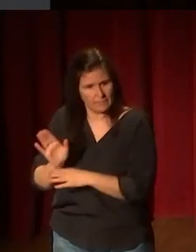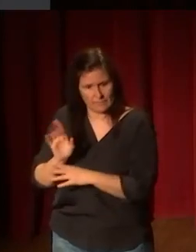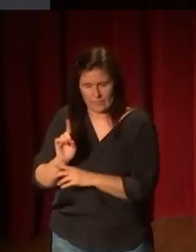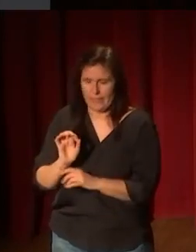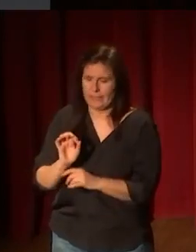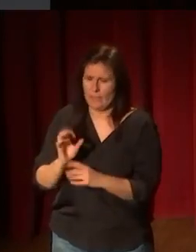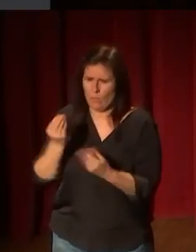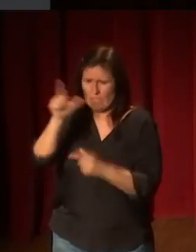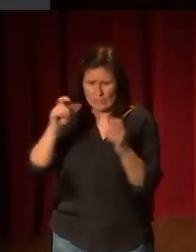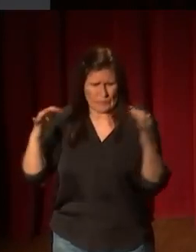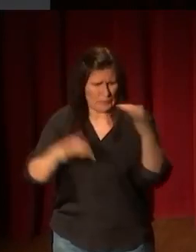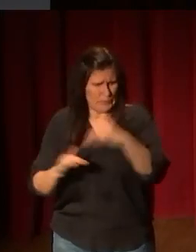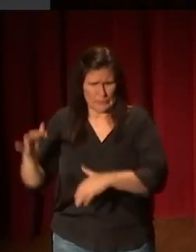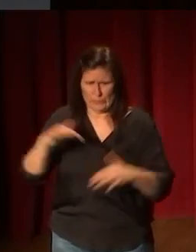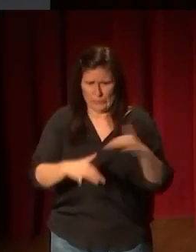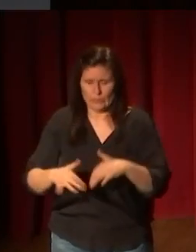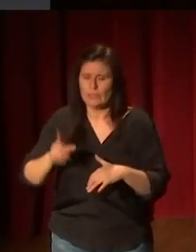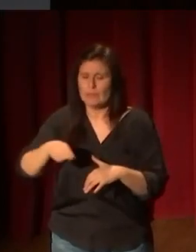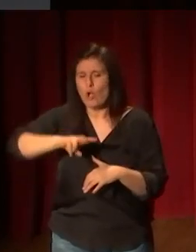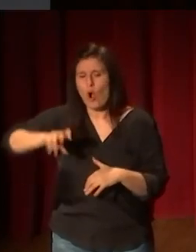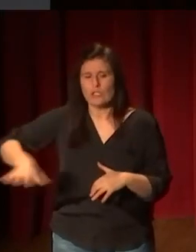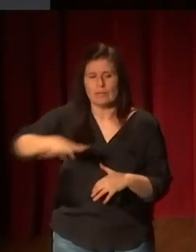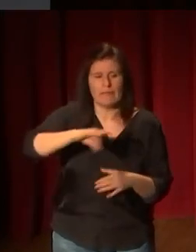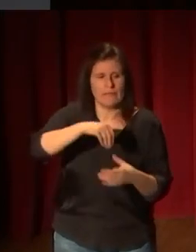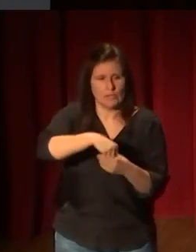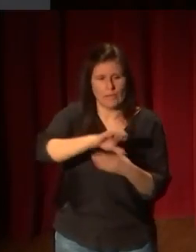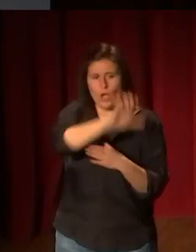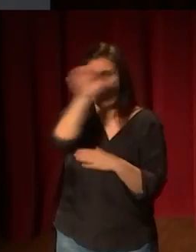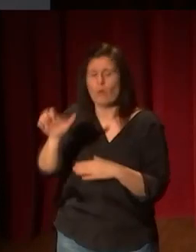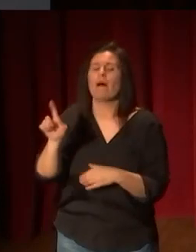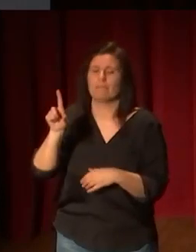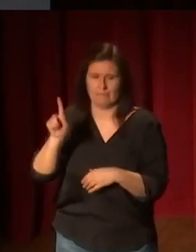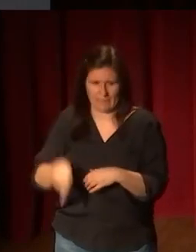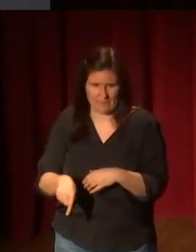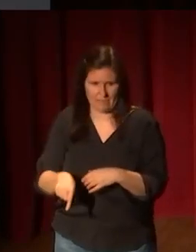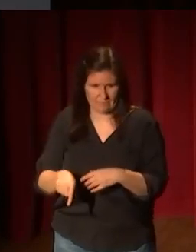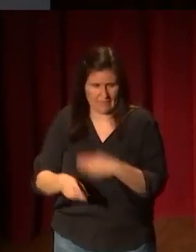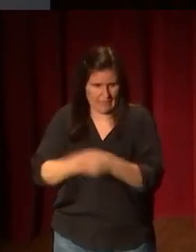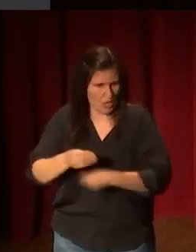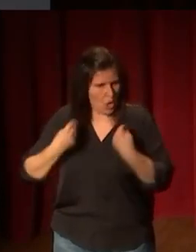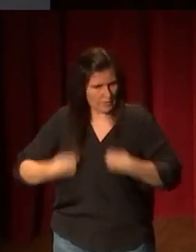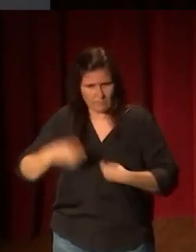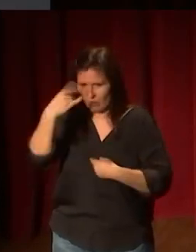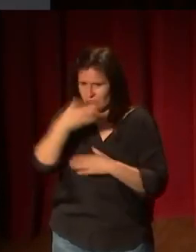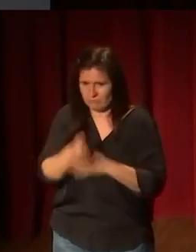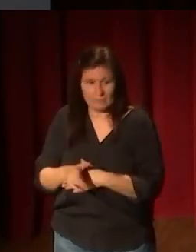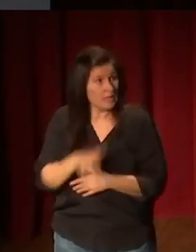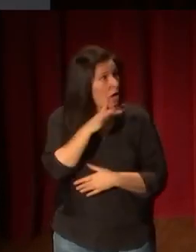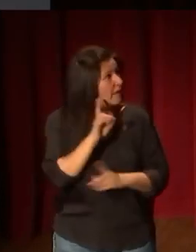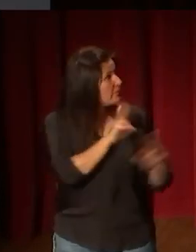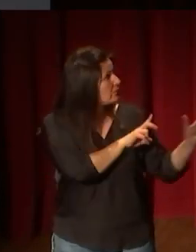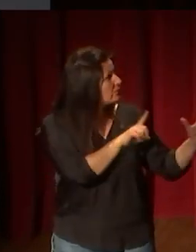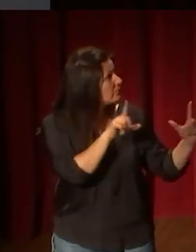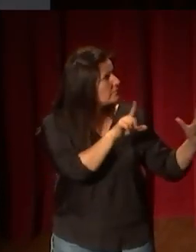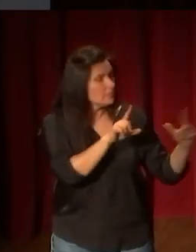multitudinarios sino que otras plazas europeas corrieron por así decirlo la misma suerte lo que tenemos en pantalla ahora es